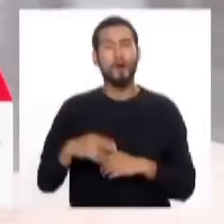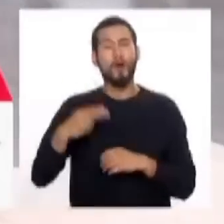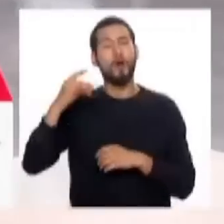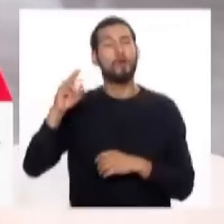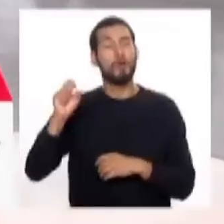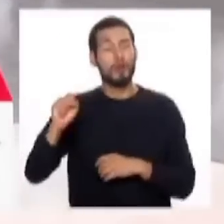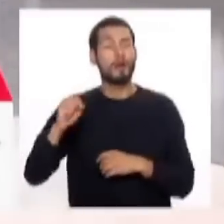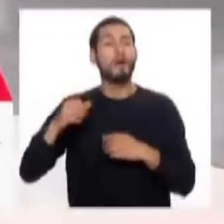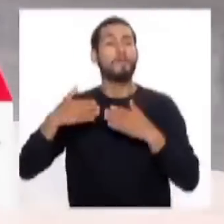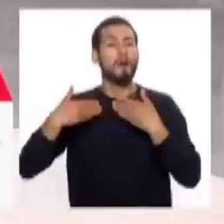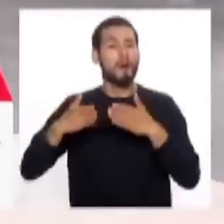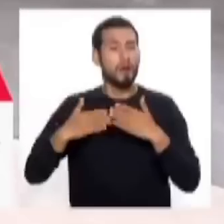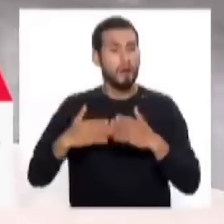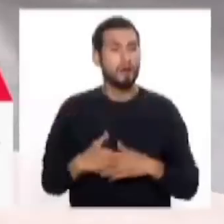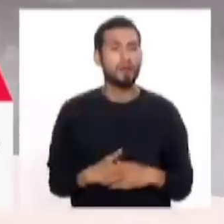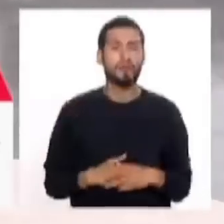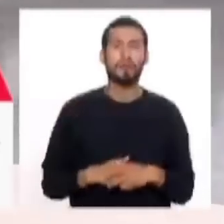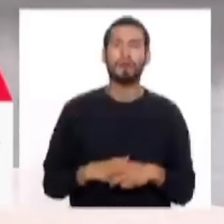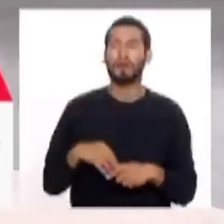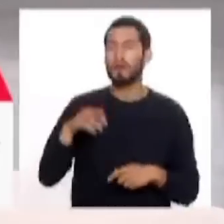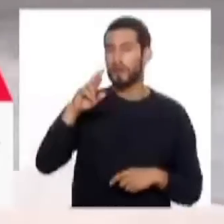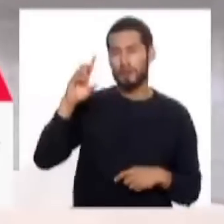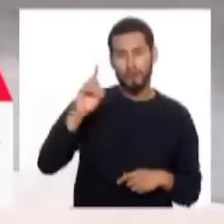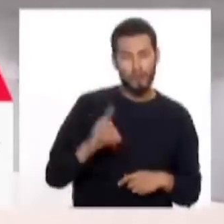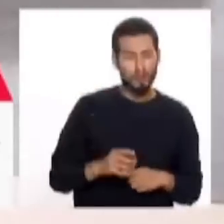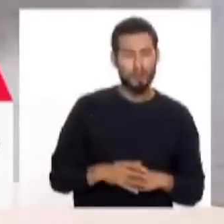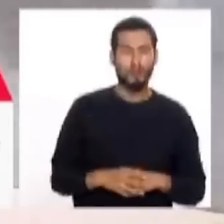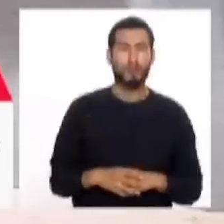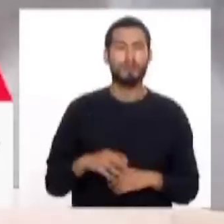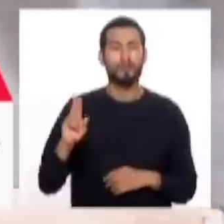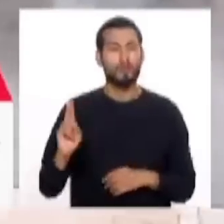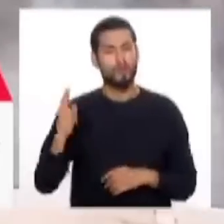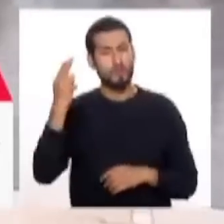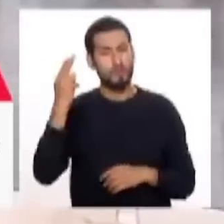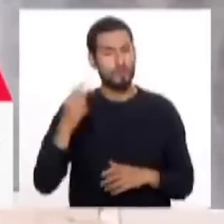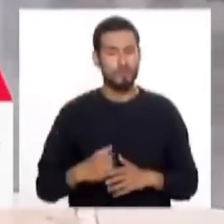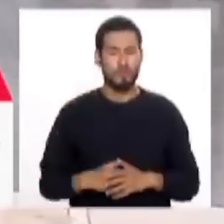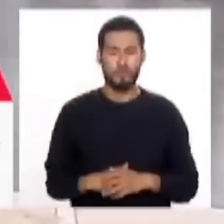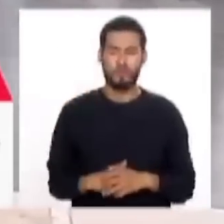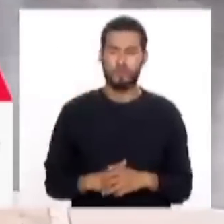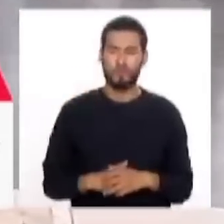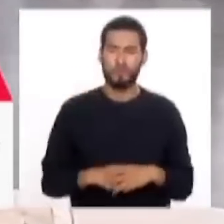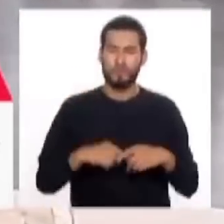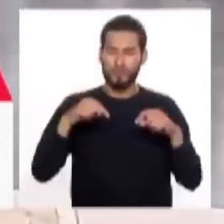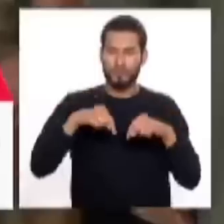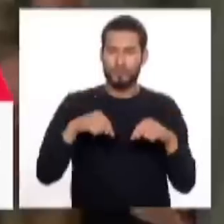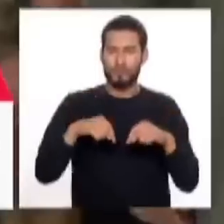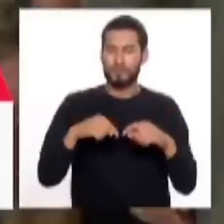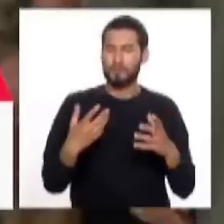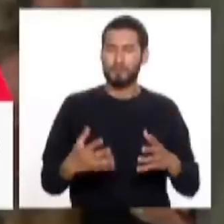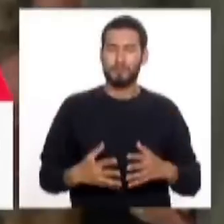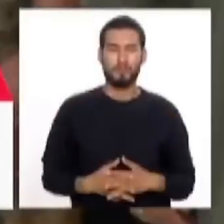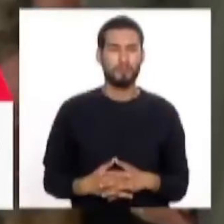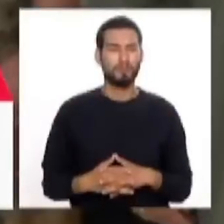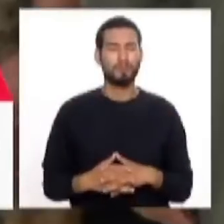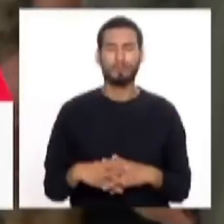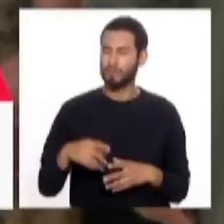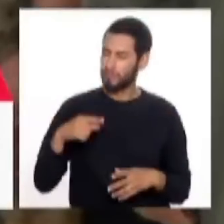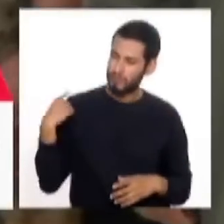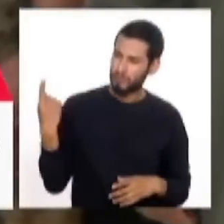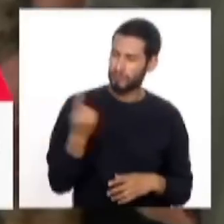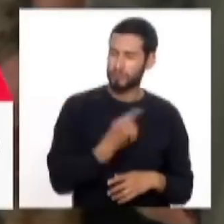Honduras, Panamá, República Dominicana y Uruguay. Hoy más que nunca